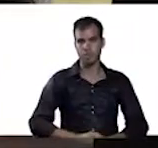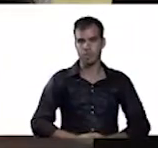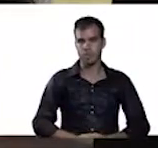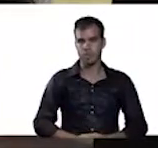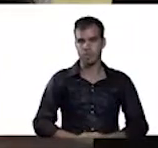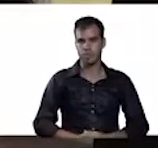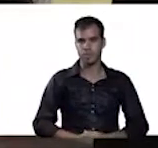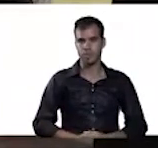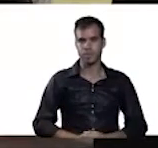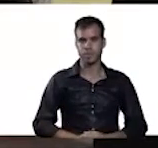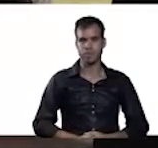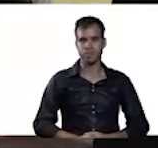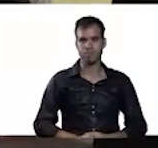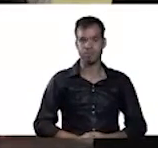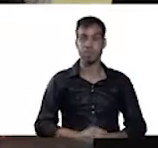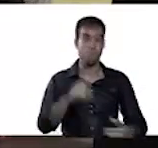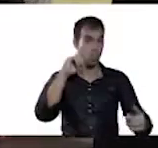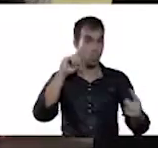historia contemporánea.